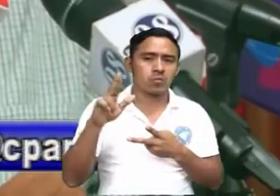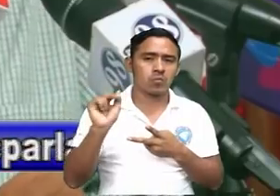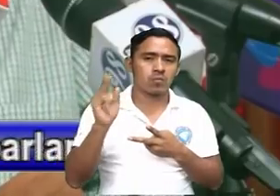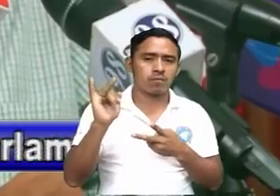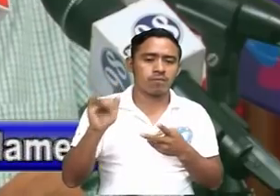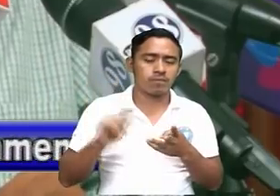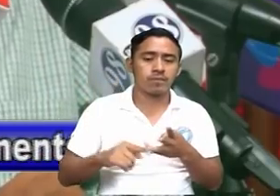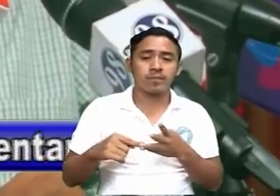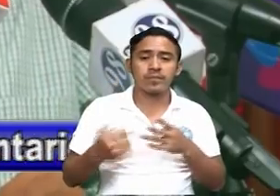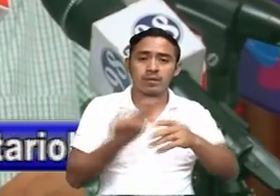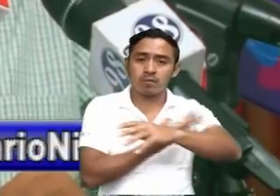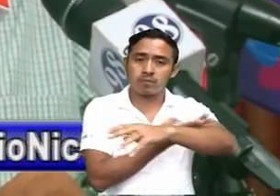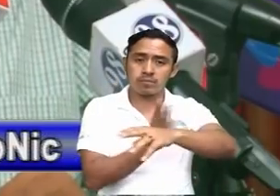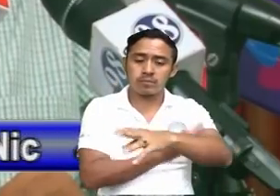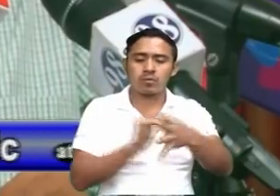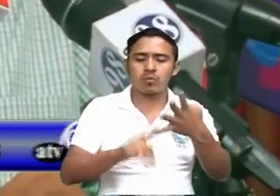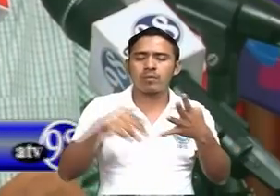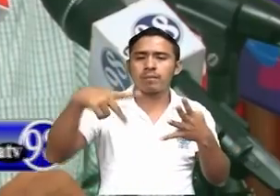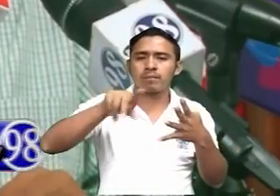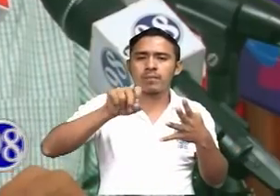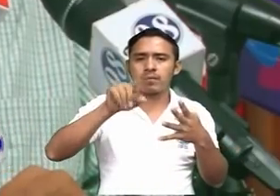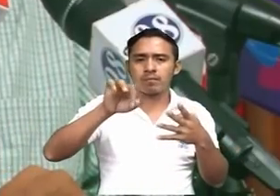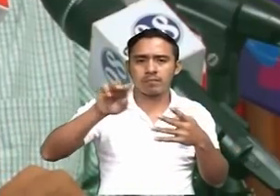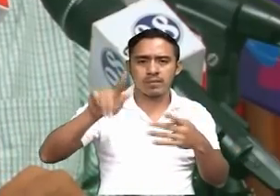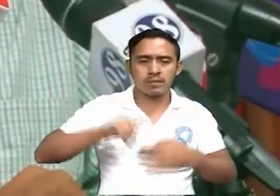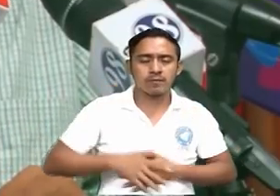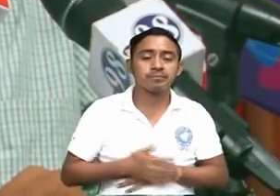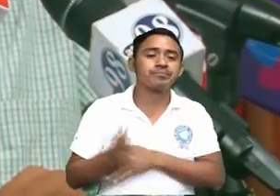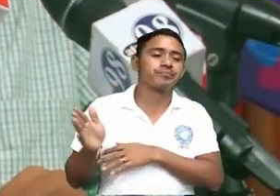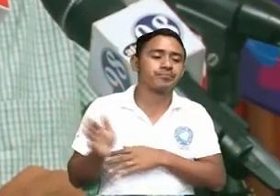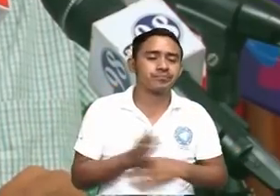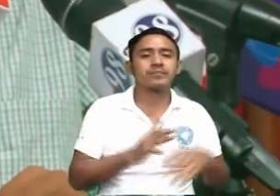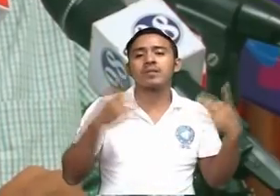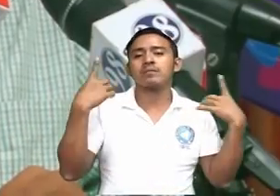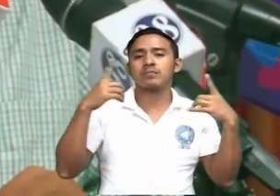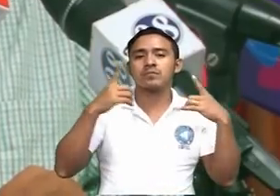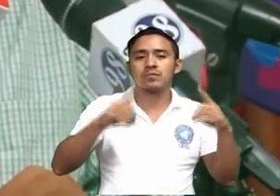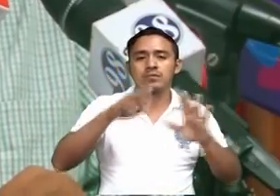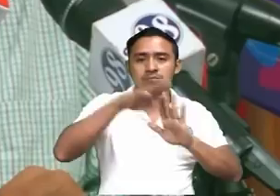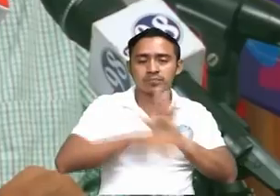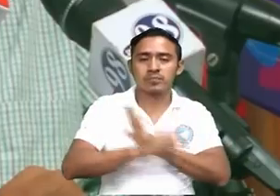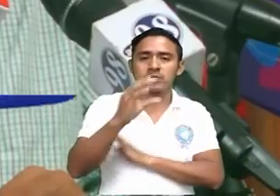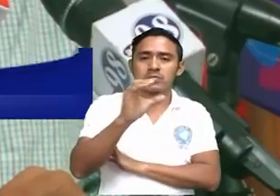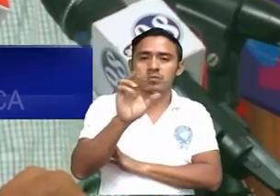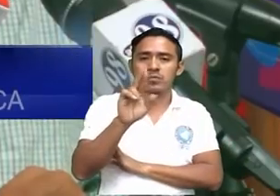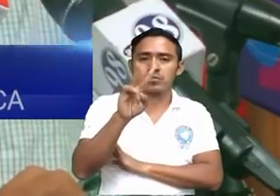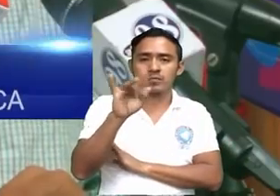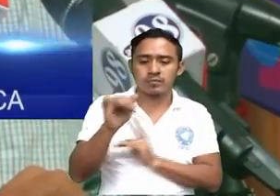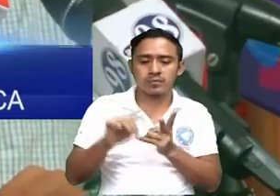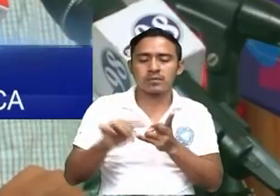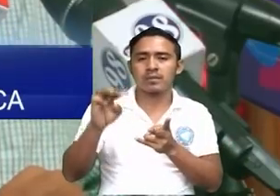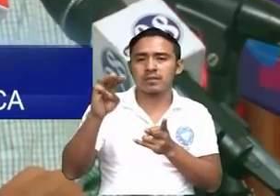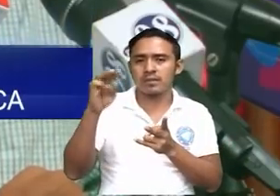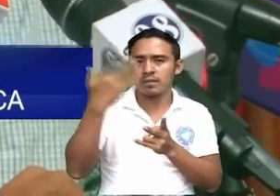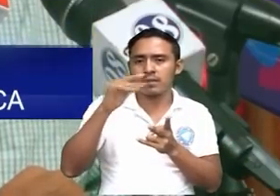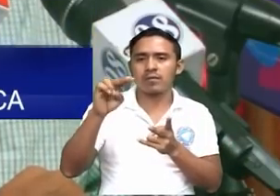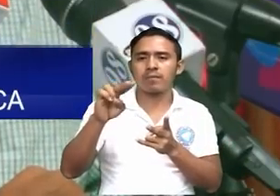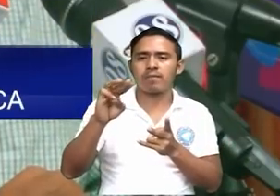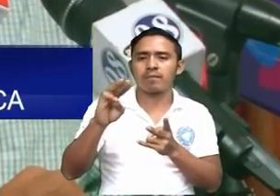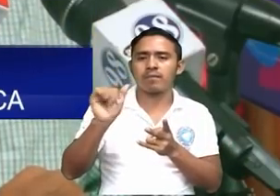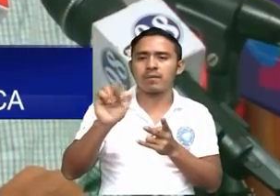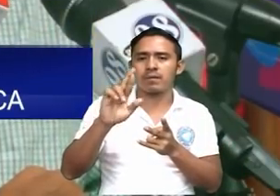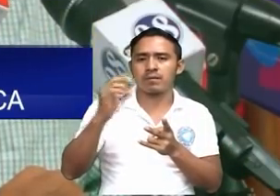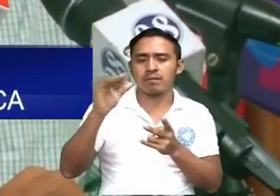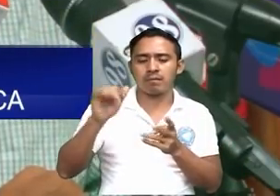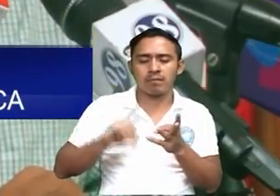tiburón y palometa. En Chinandega, se redujeron los precios de la corvina, mero y macarela. En Riva, se